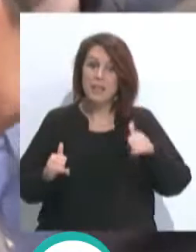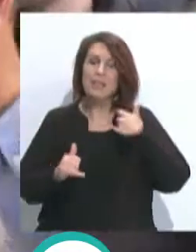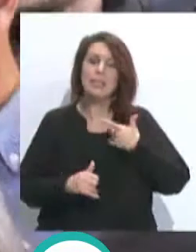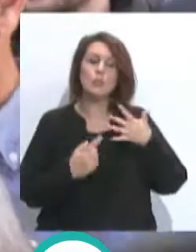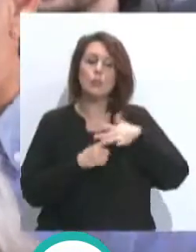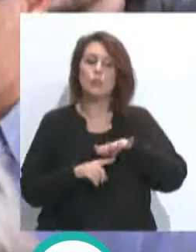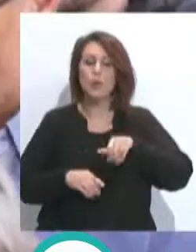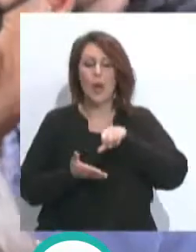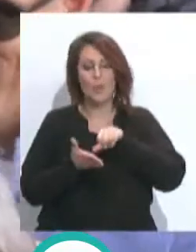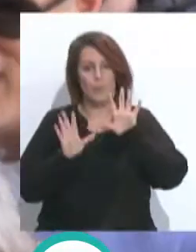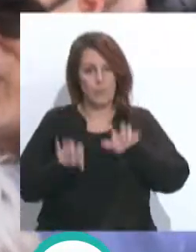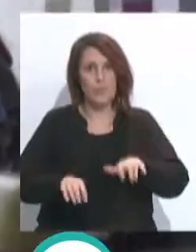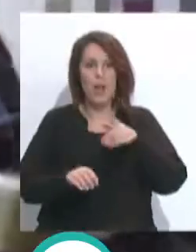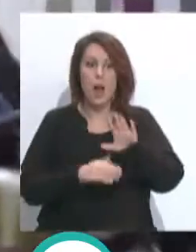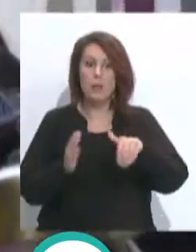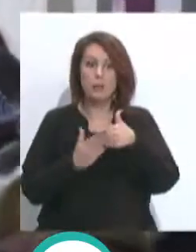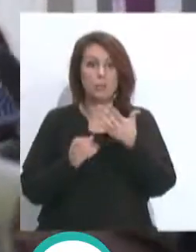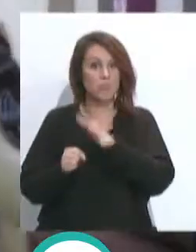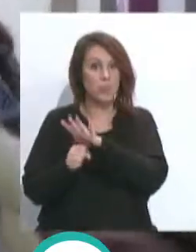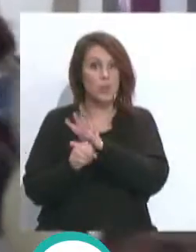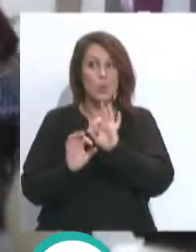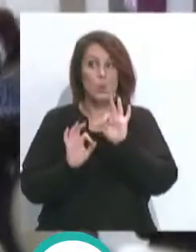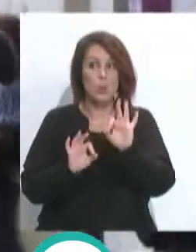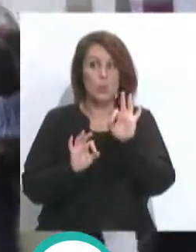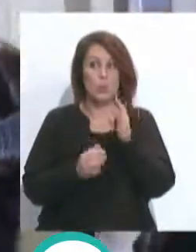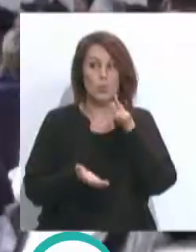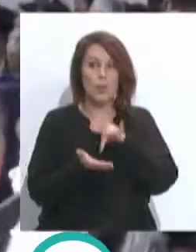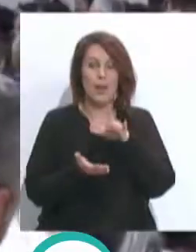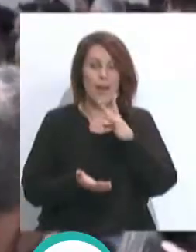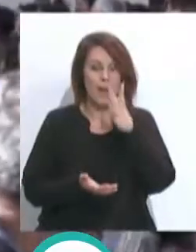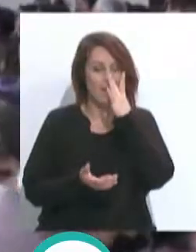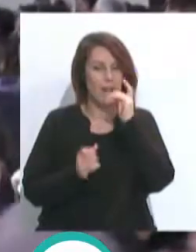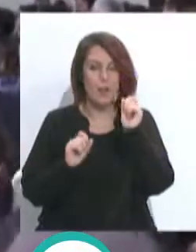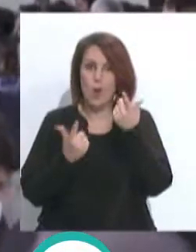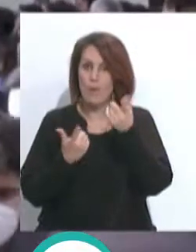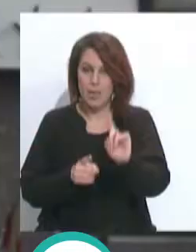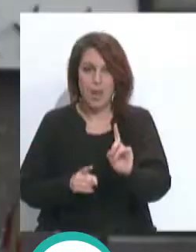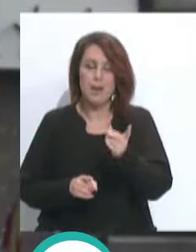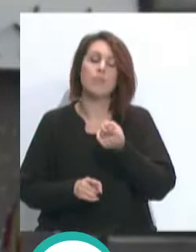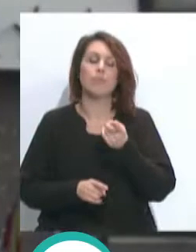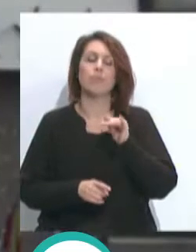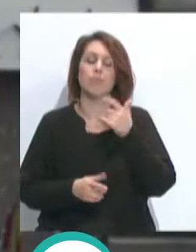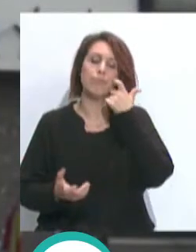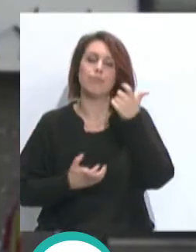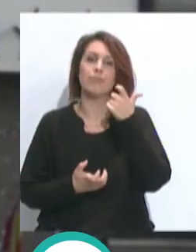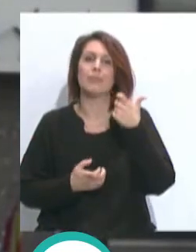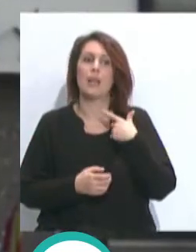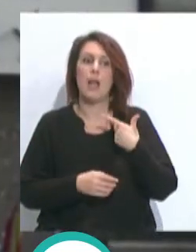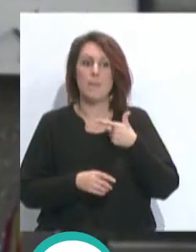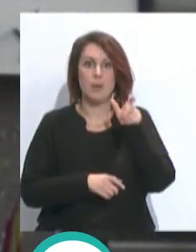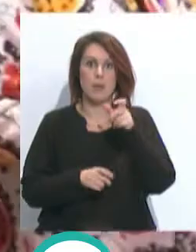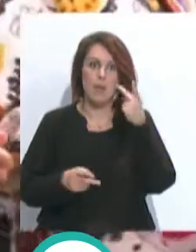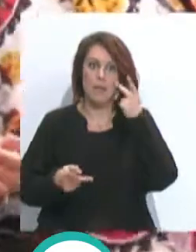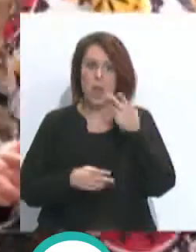el caso de la capital se prolongó hasta el martes, coincidiendo con la celebración del carnaval no oficial y que tuvo su reflejo en la asistencia